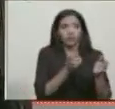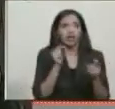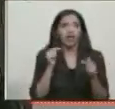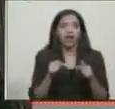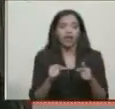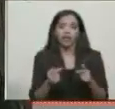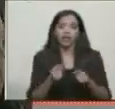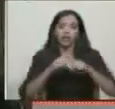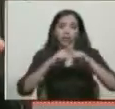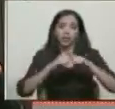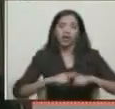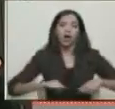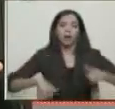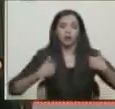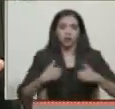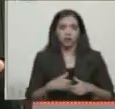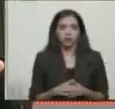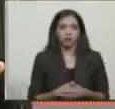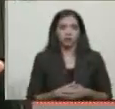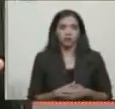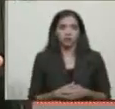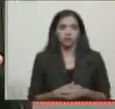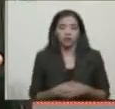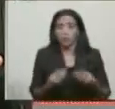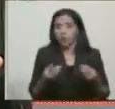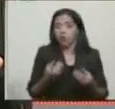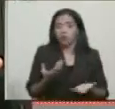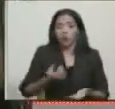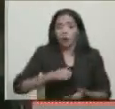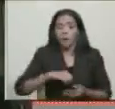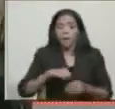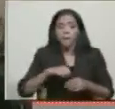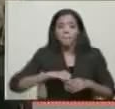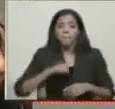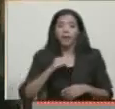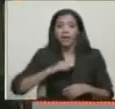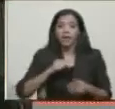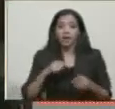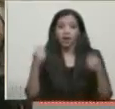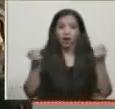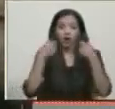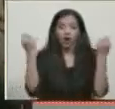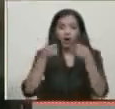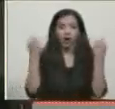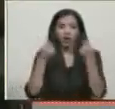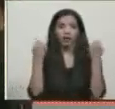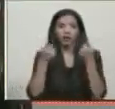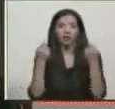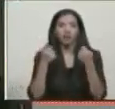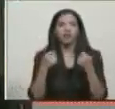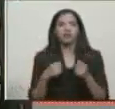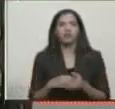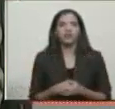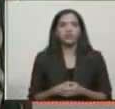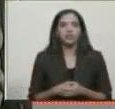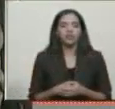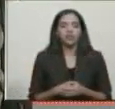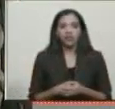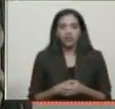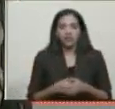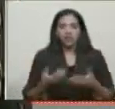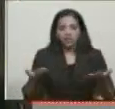el precio, que fue el negocio de muchos periódicos de eso, que vivieron del Estado, que seguían del Estado, que rodearon a